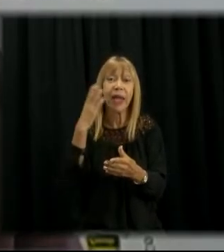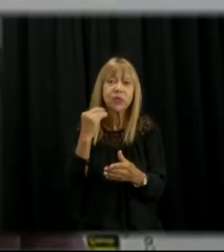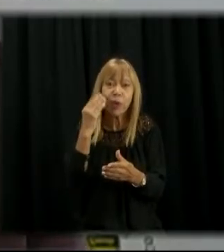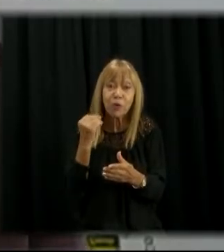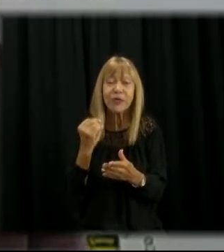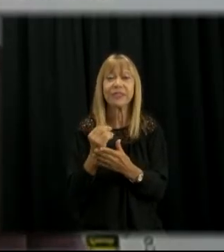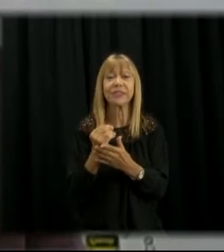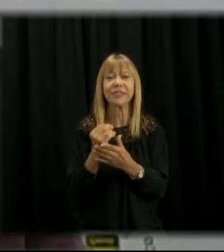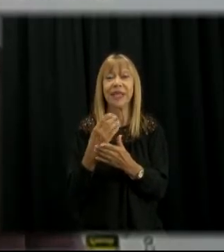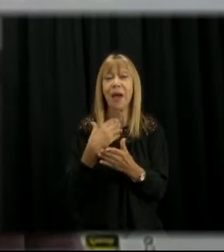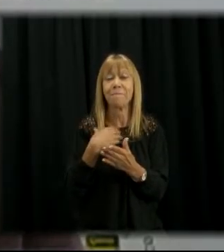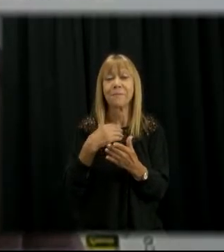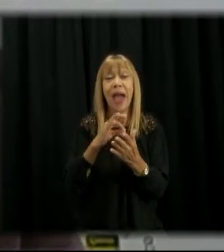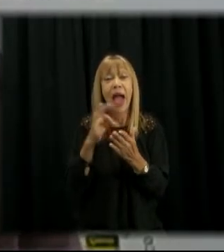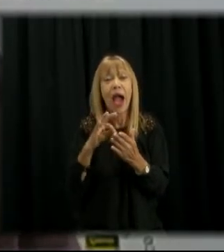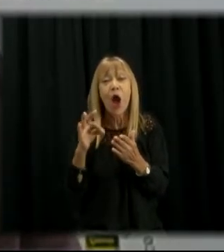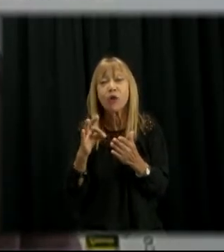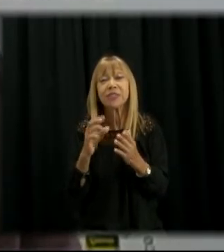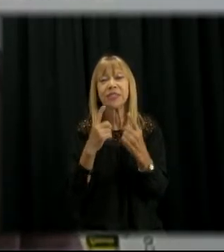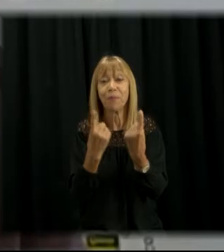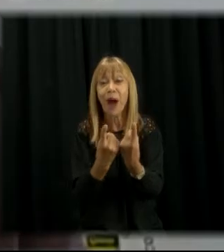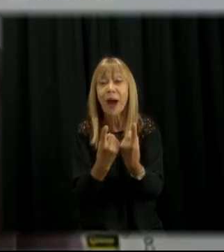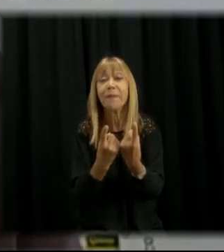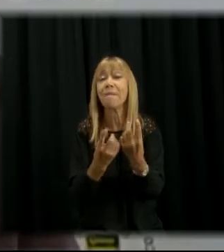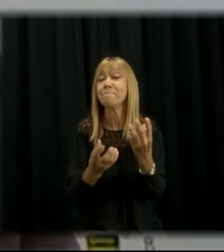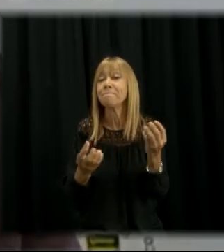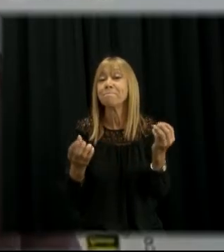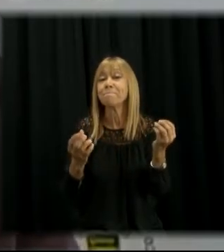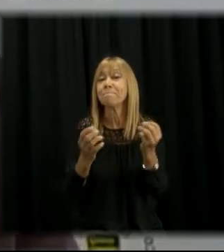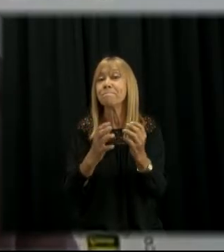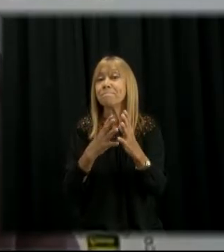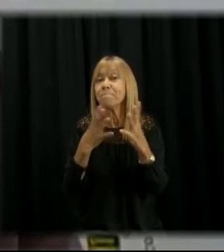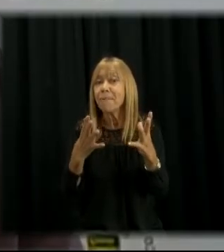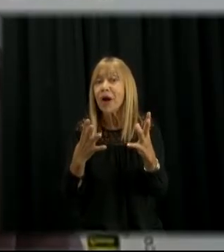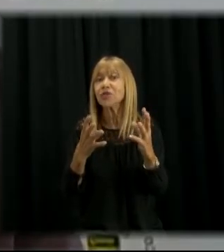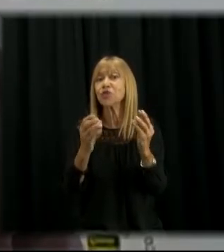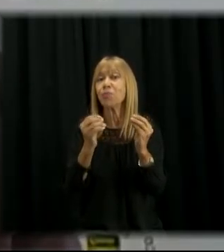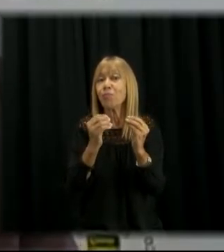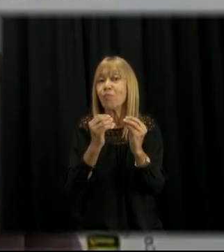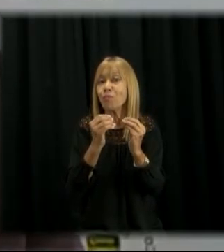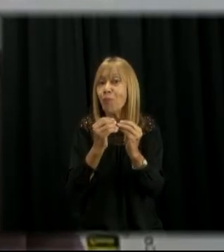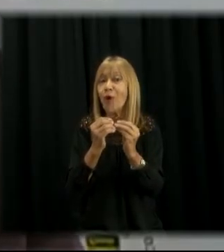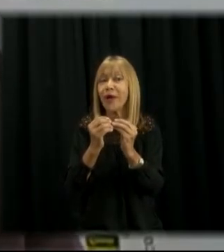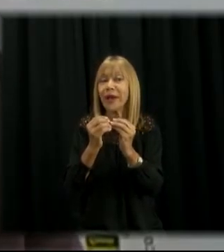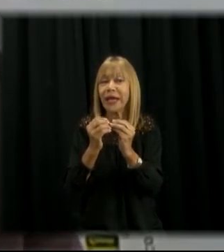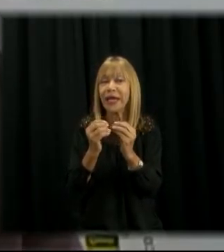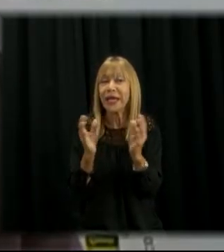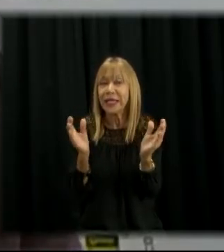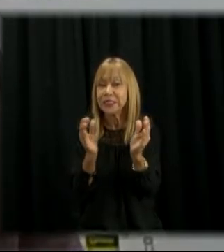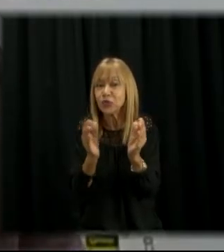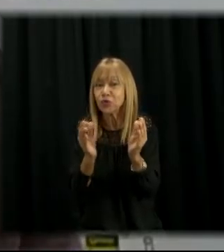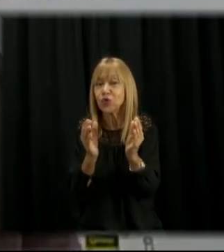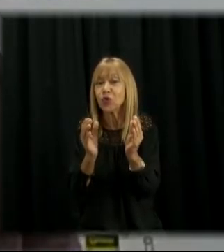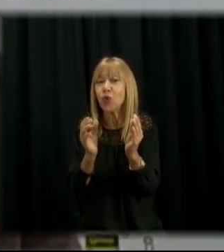Esa fue mi experiencia en un departamento de contabilidad en una institución más pequeña,